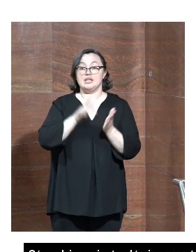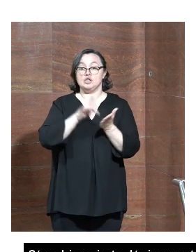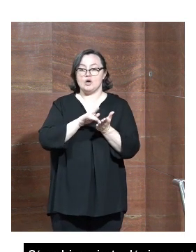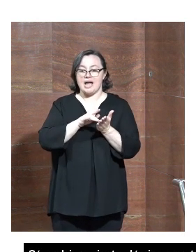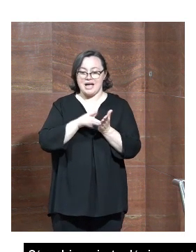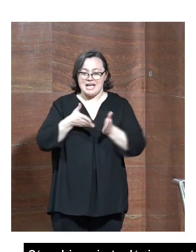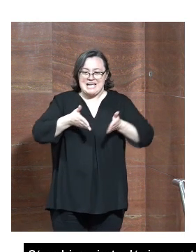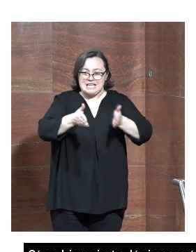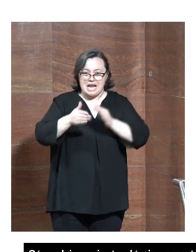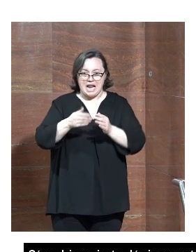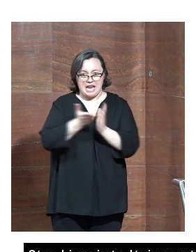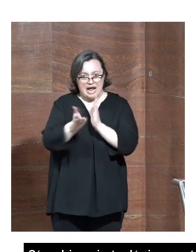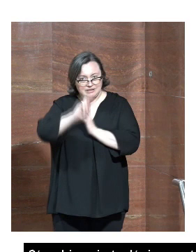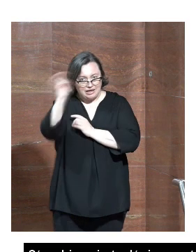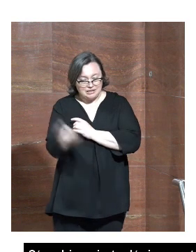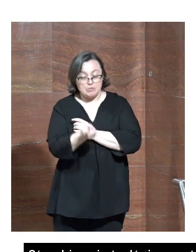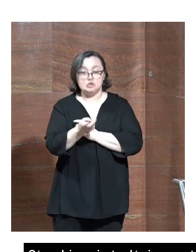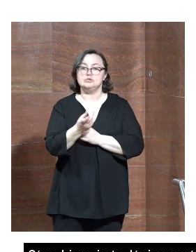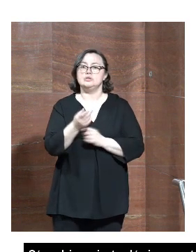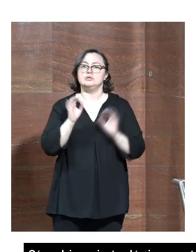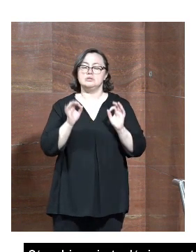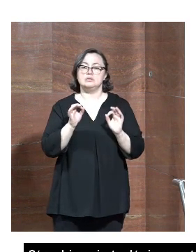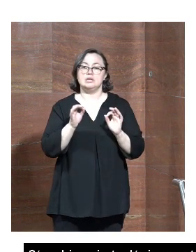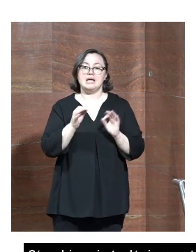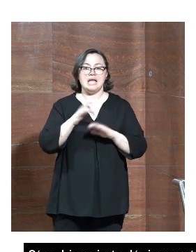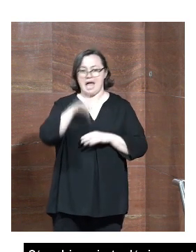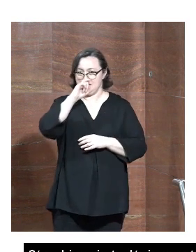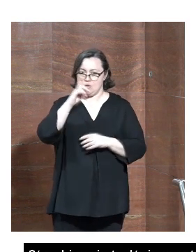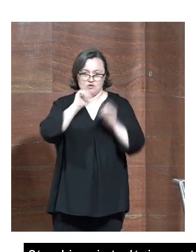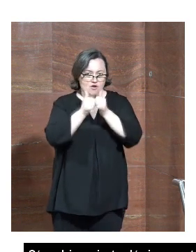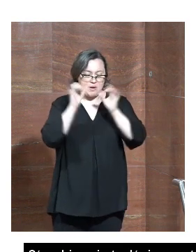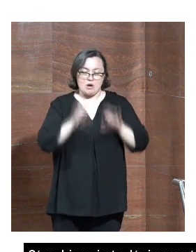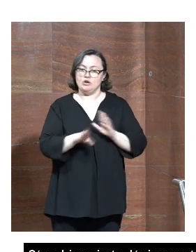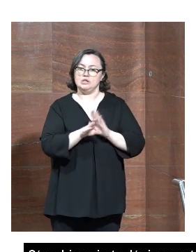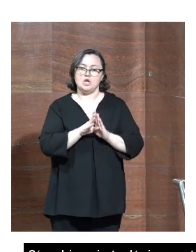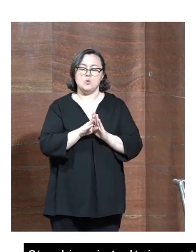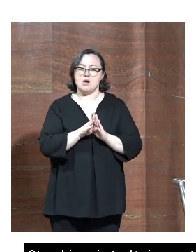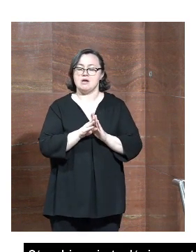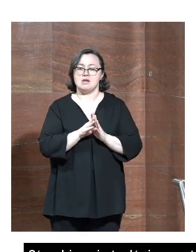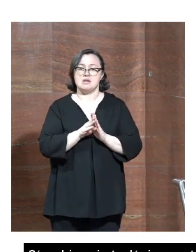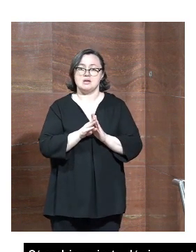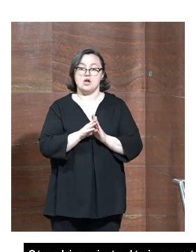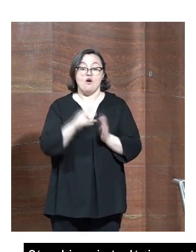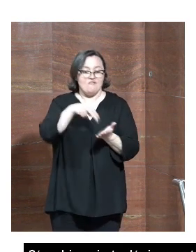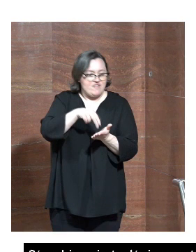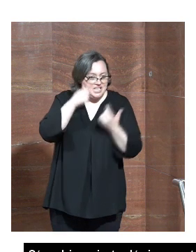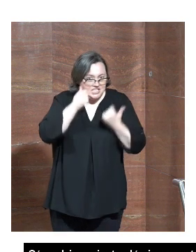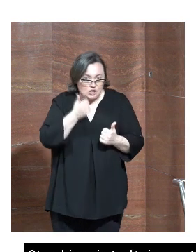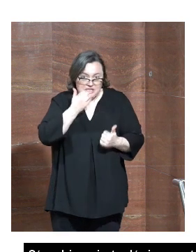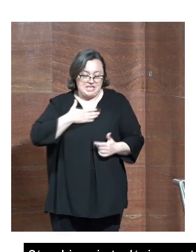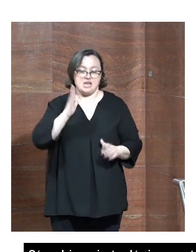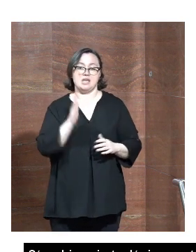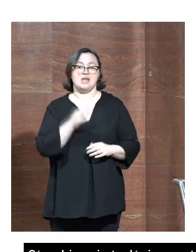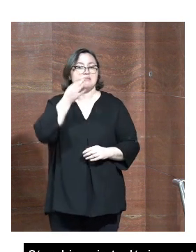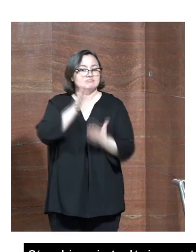de canales que sigan siendo analógicos. Canales analógicos o físicos, si se